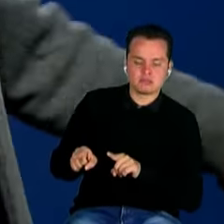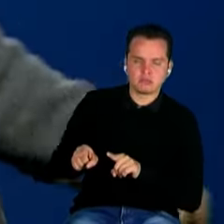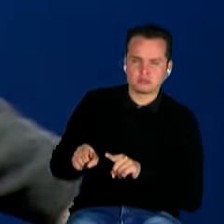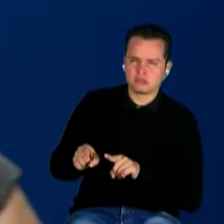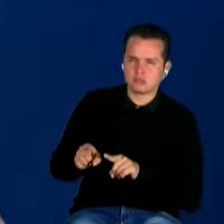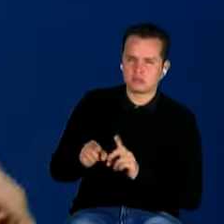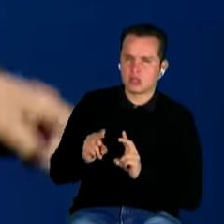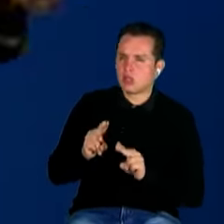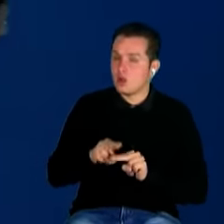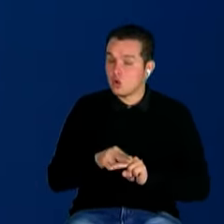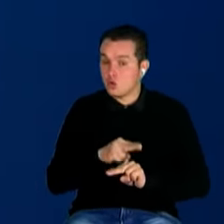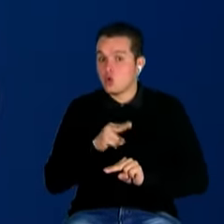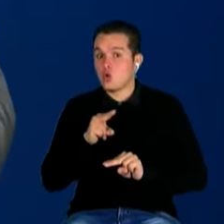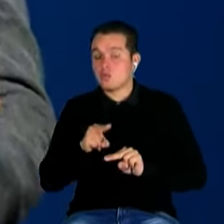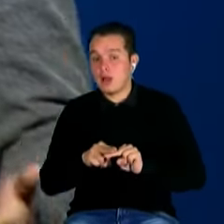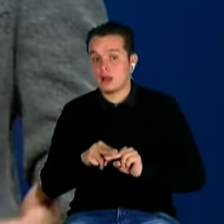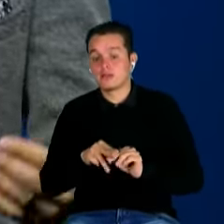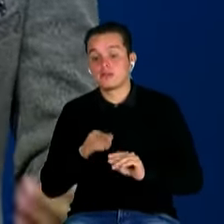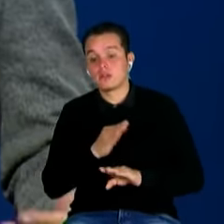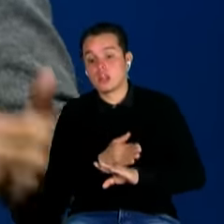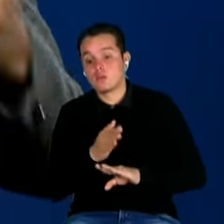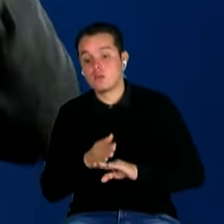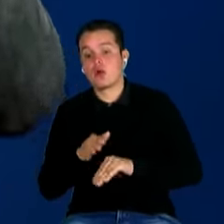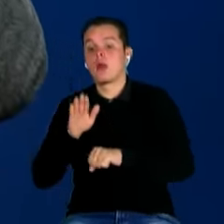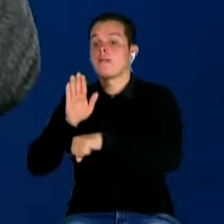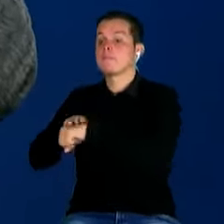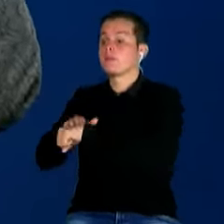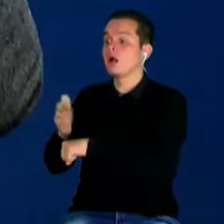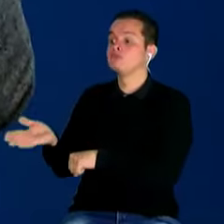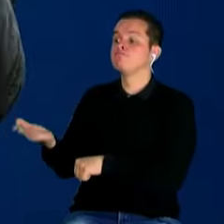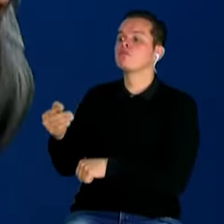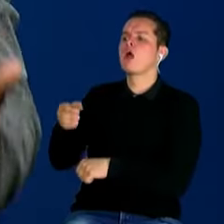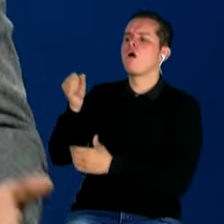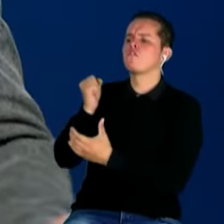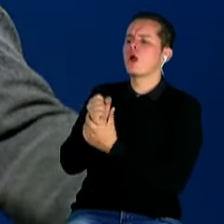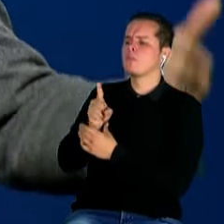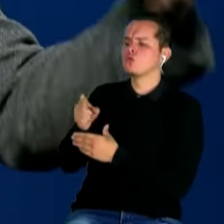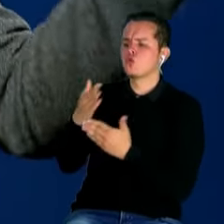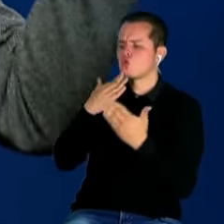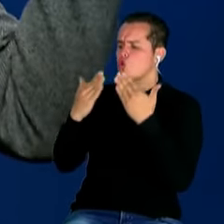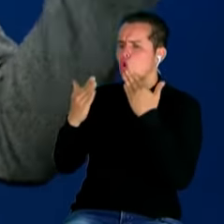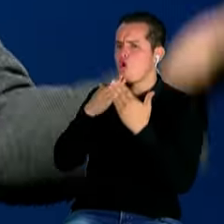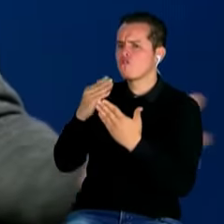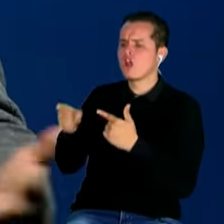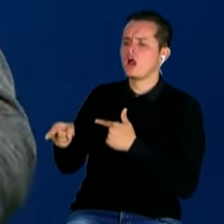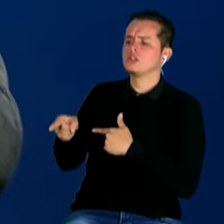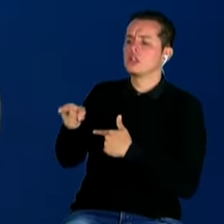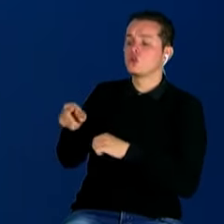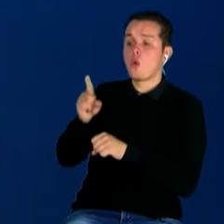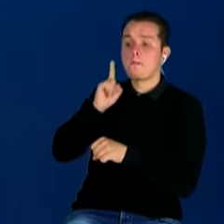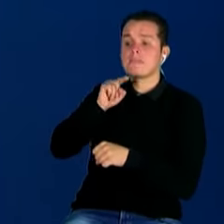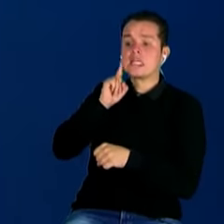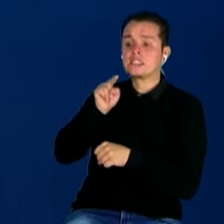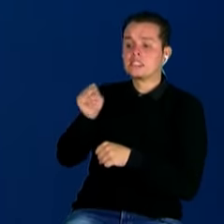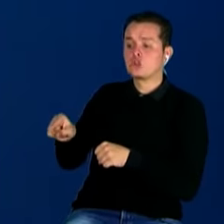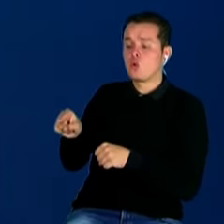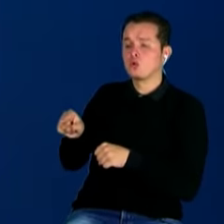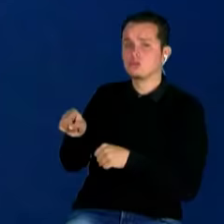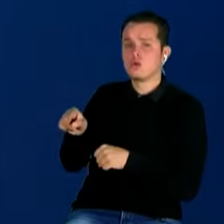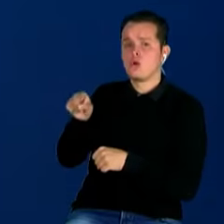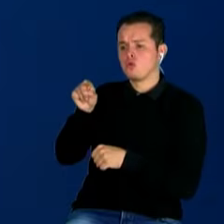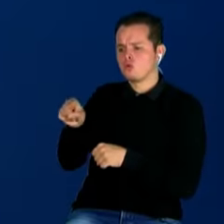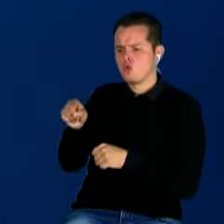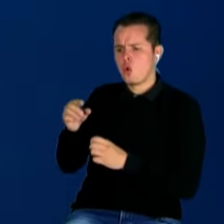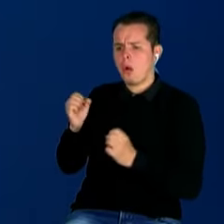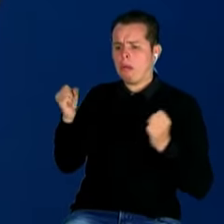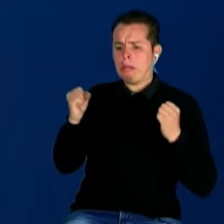natural después de esta historia es que Dios llamara a Abraham, le dijera: Abraham, como no has confiado en mí, como eres un mentiroso, y como